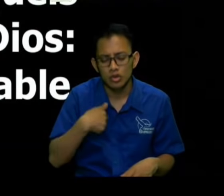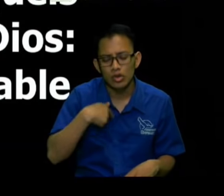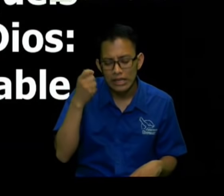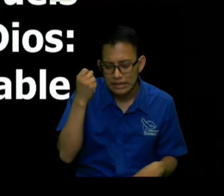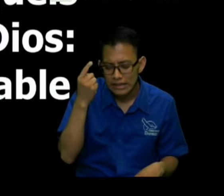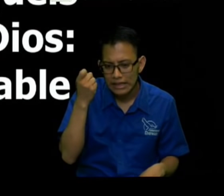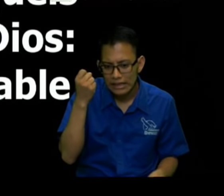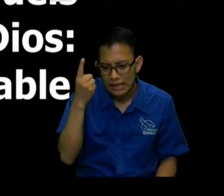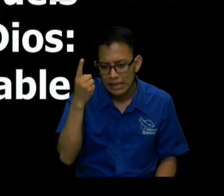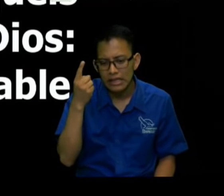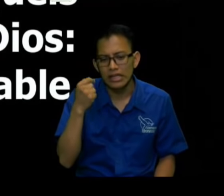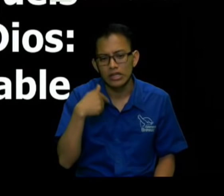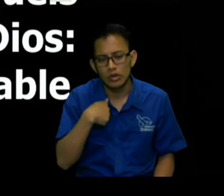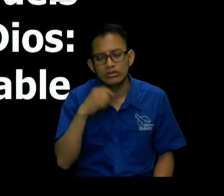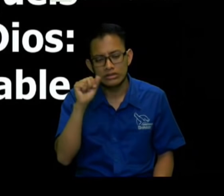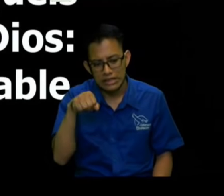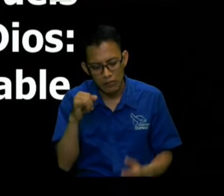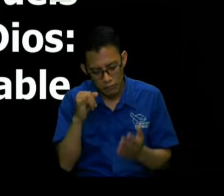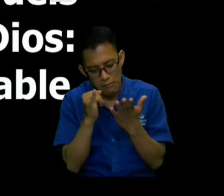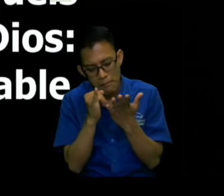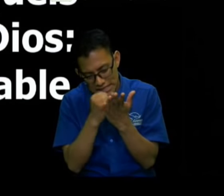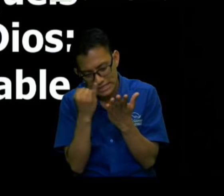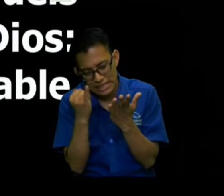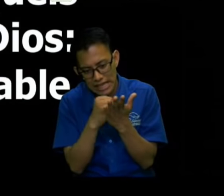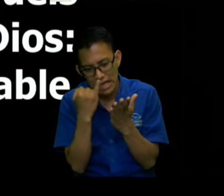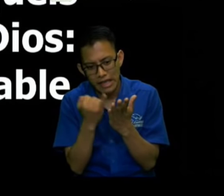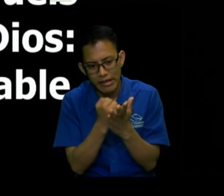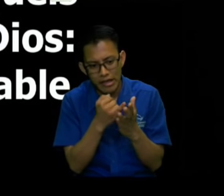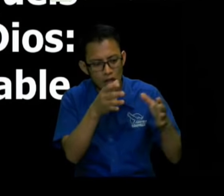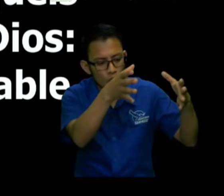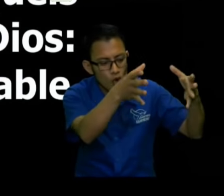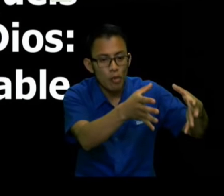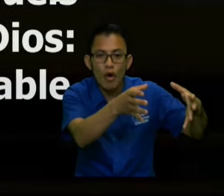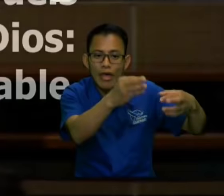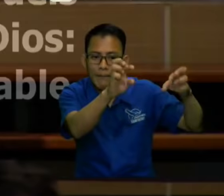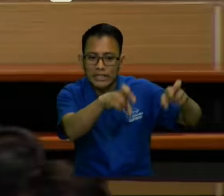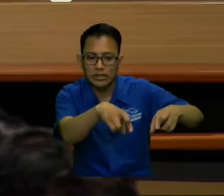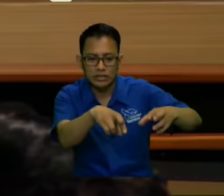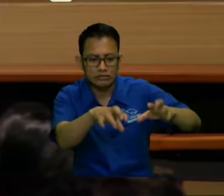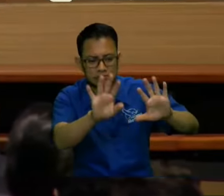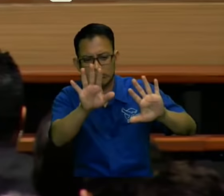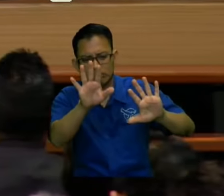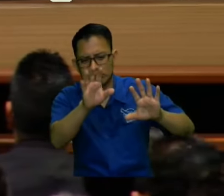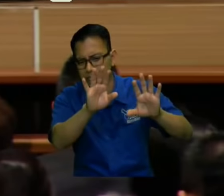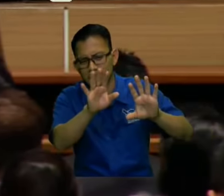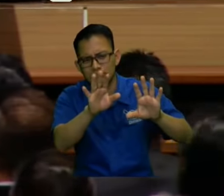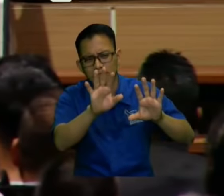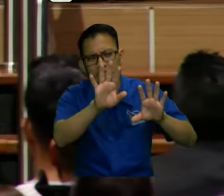y eso sí lo investigué. Si hay un grupo de personas, 100 personas,